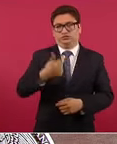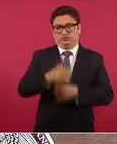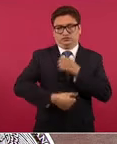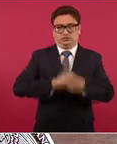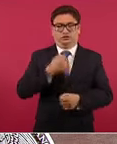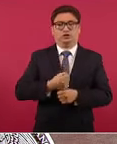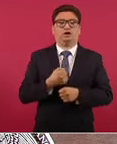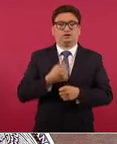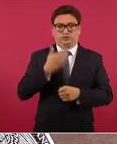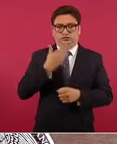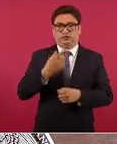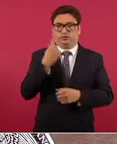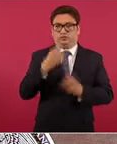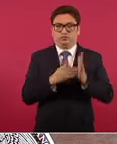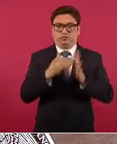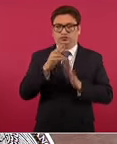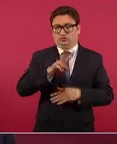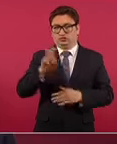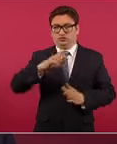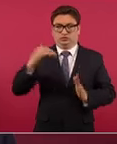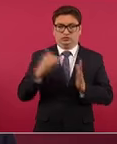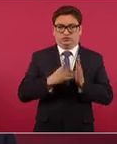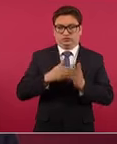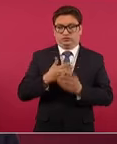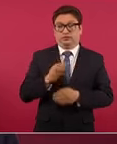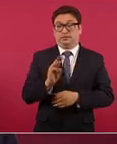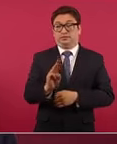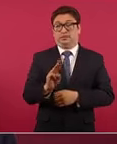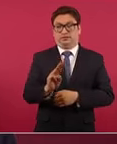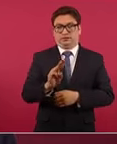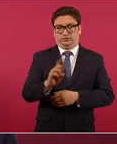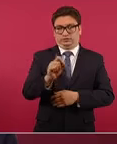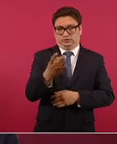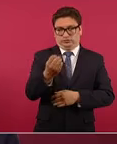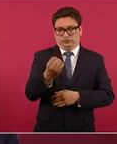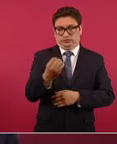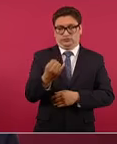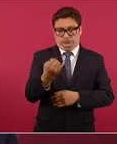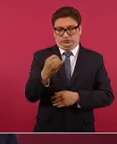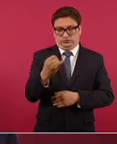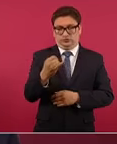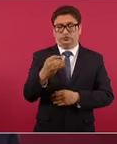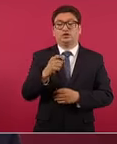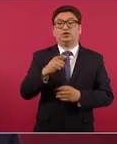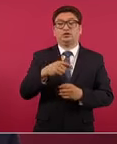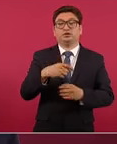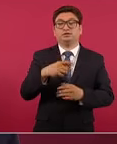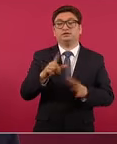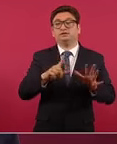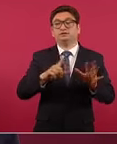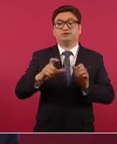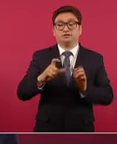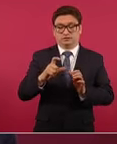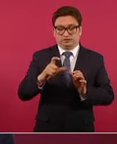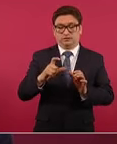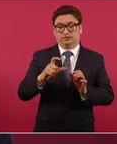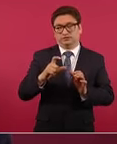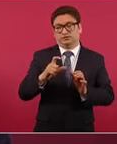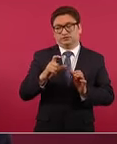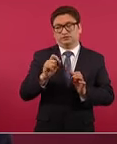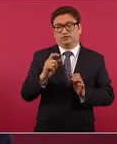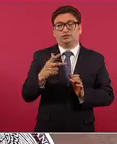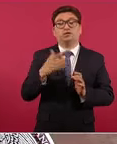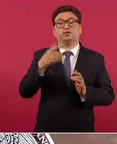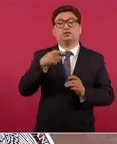tendremos 1.200.000 este próximo miércoles 29 de junio y 798.000 el de jueves 30